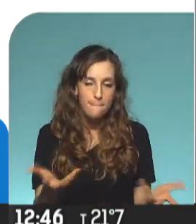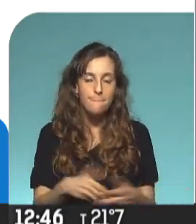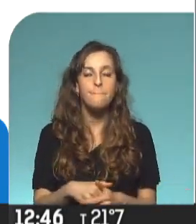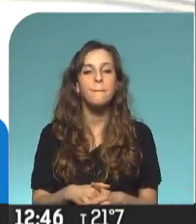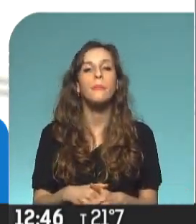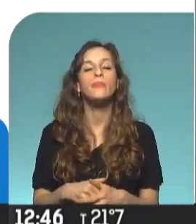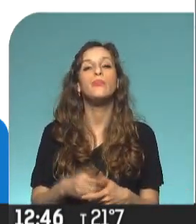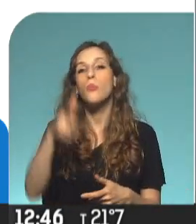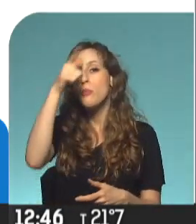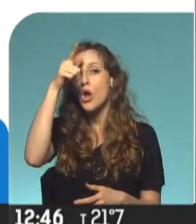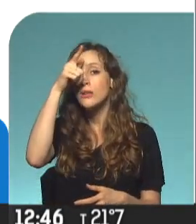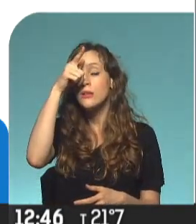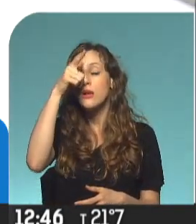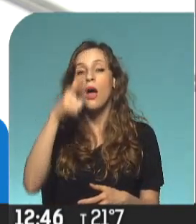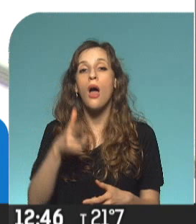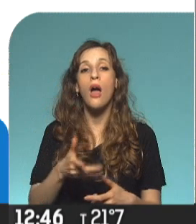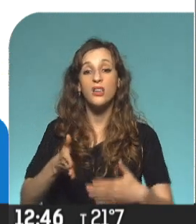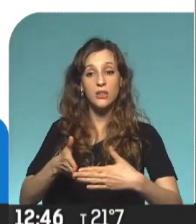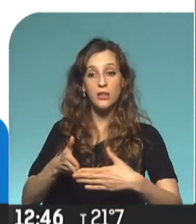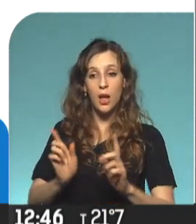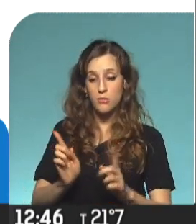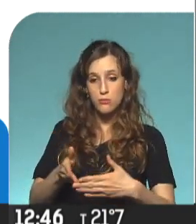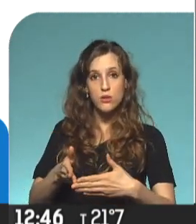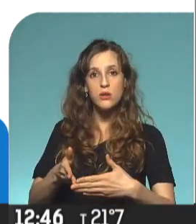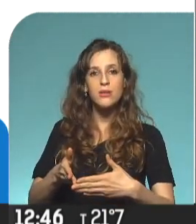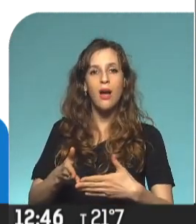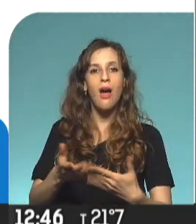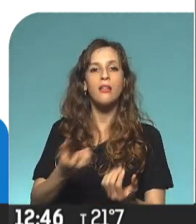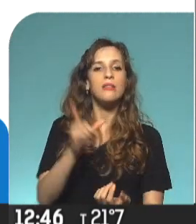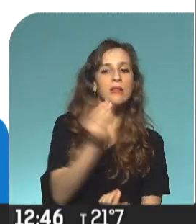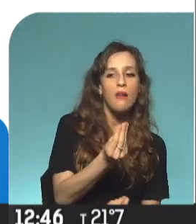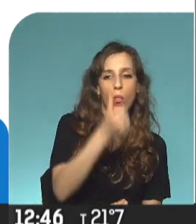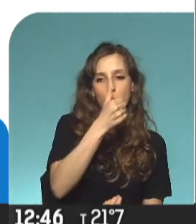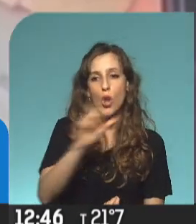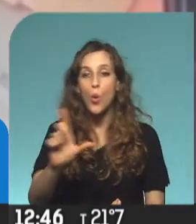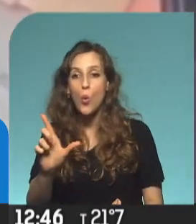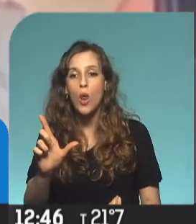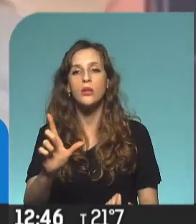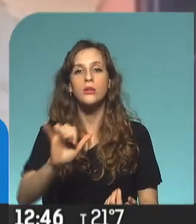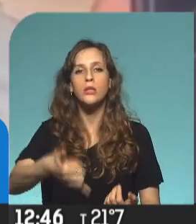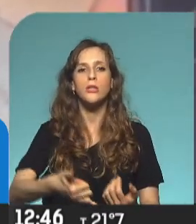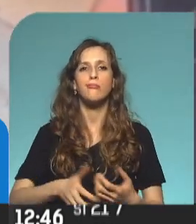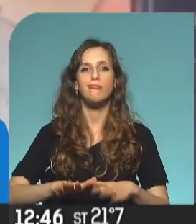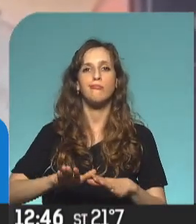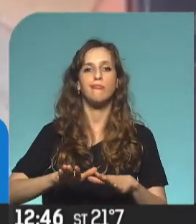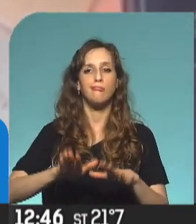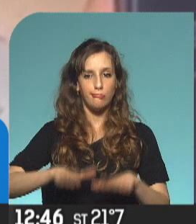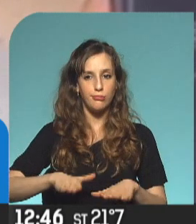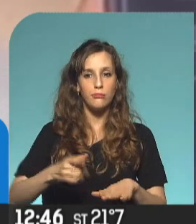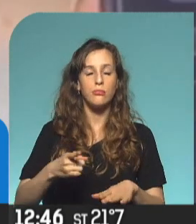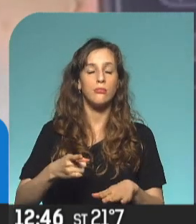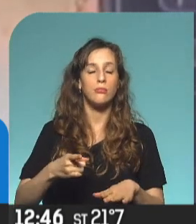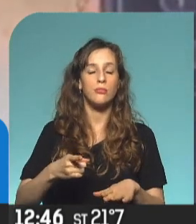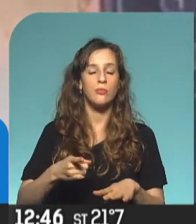estuvo la policía acá en la esquina parando los autos, creo que el sábado, domingo y lunes. Y justo ayer que no estuvieron parados fue cuando nos